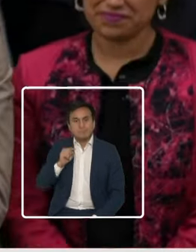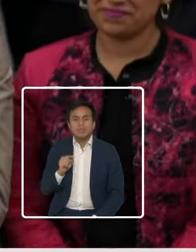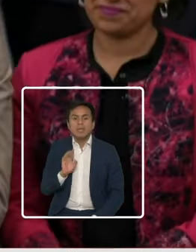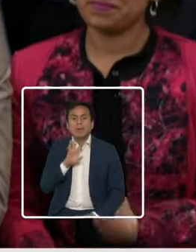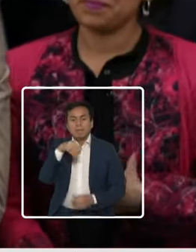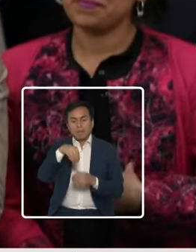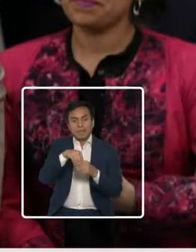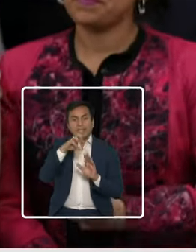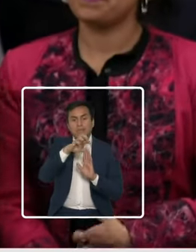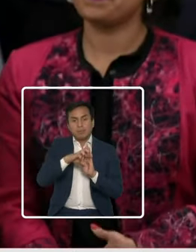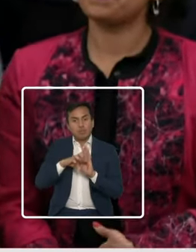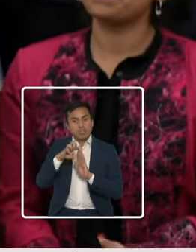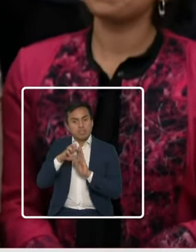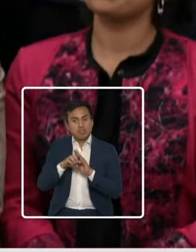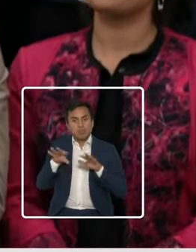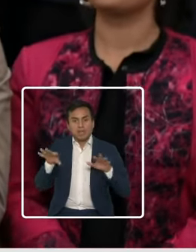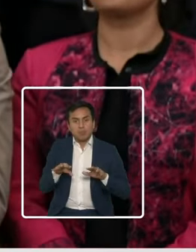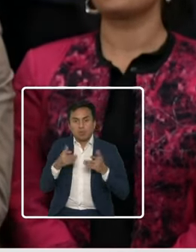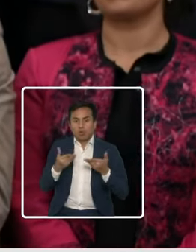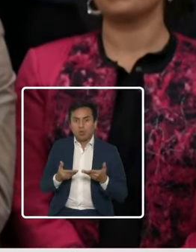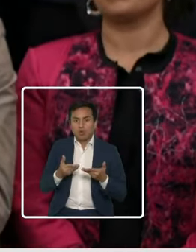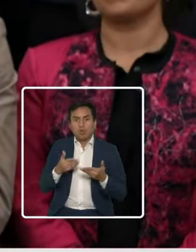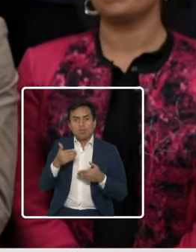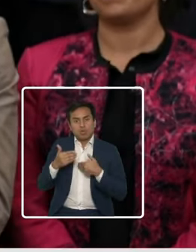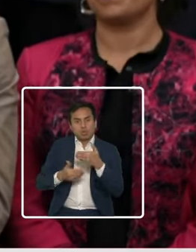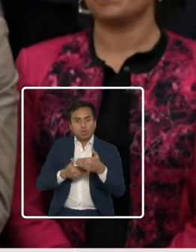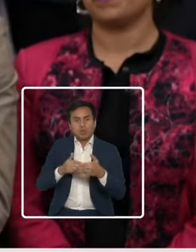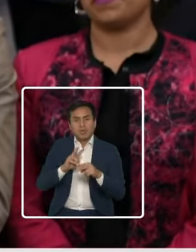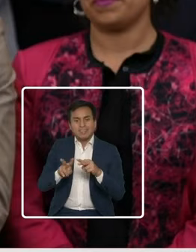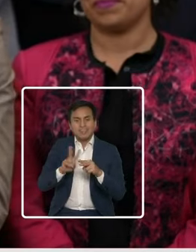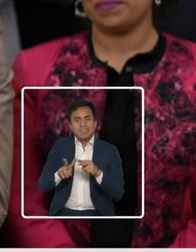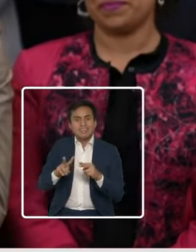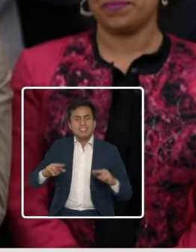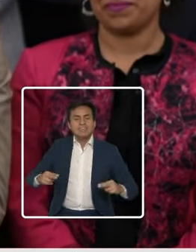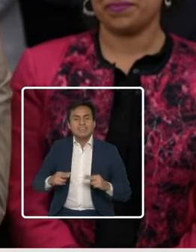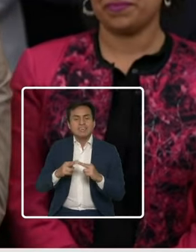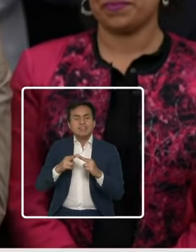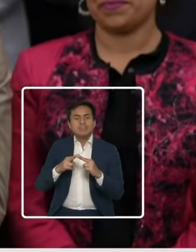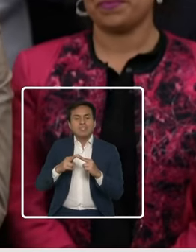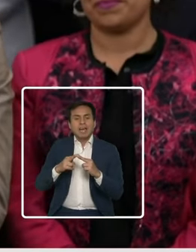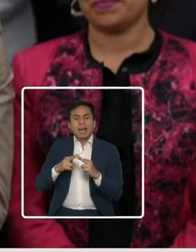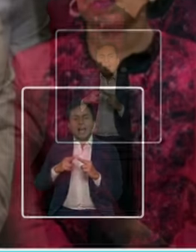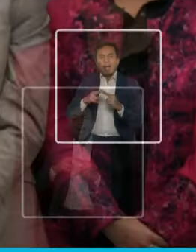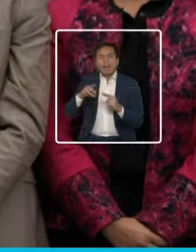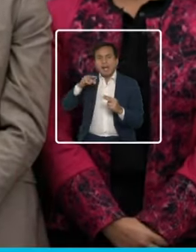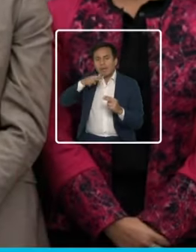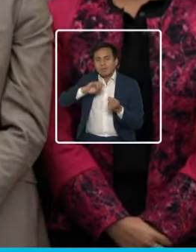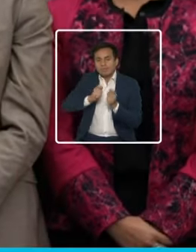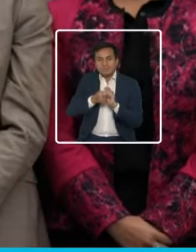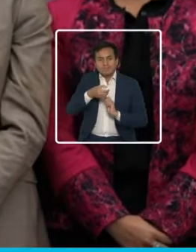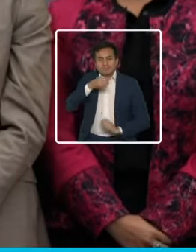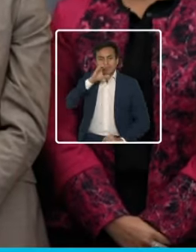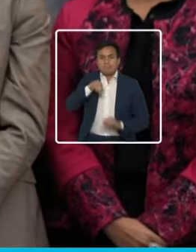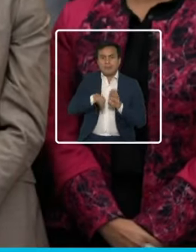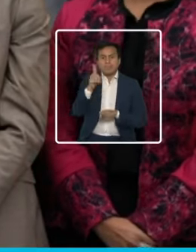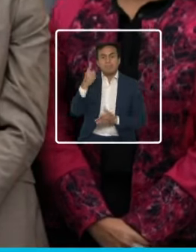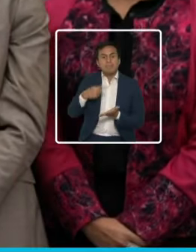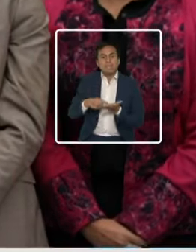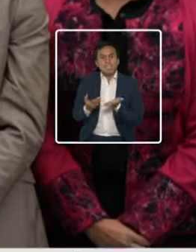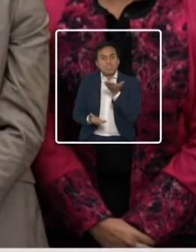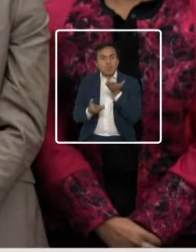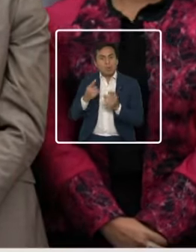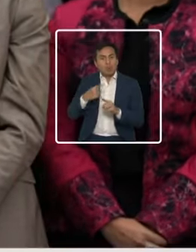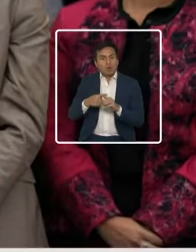Fue parte de los proyectos que tratamos hoy día. Es un proyecto en curso para la instalación de una planta. Ya, es evidente que los periodistas que